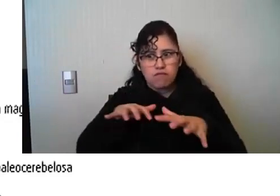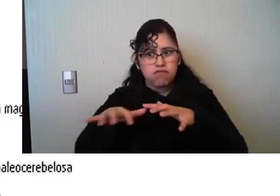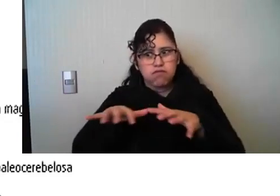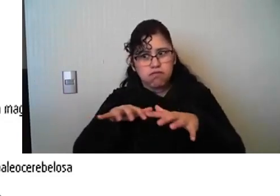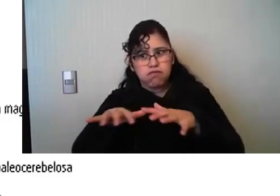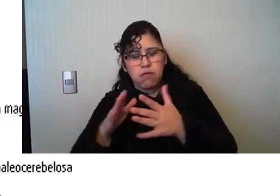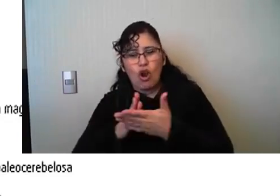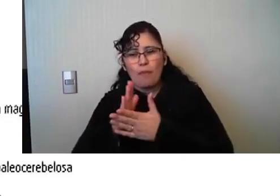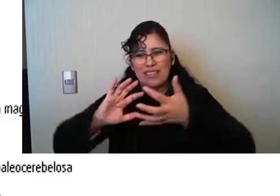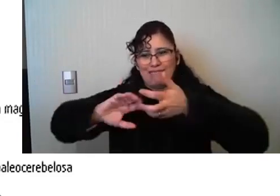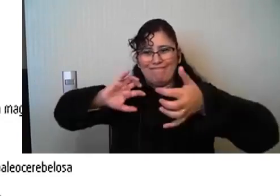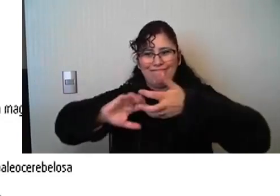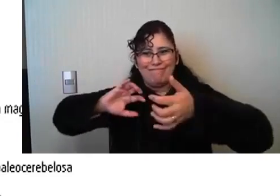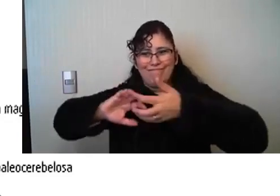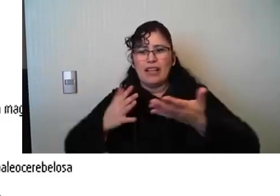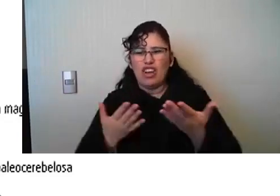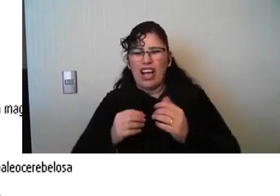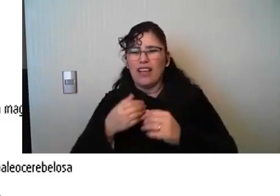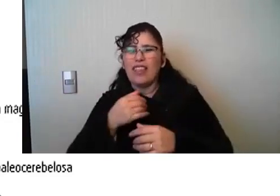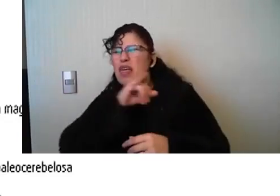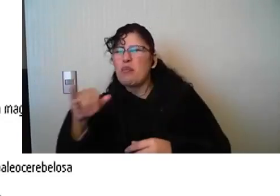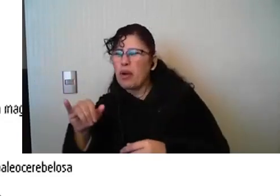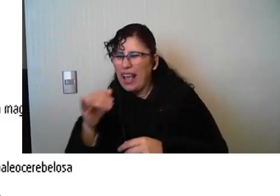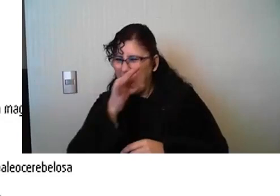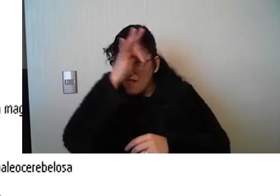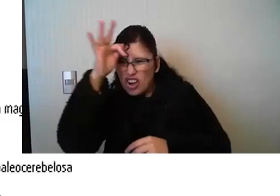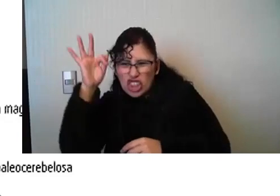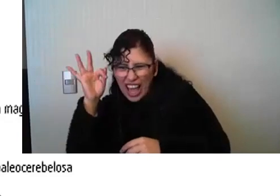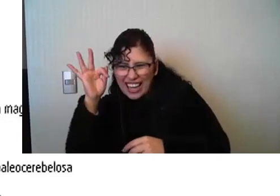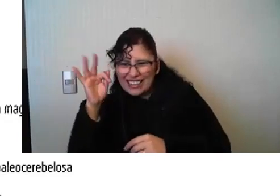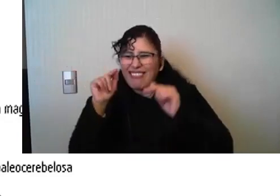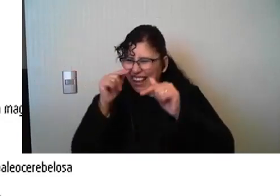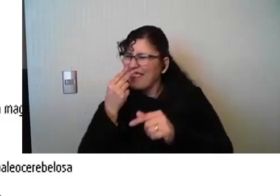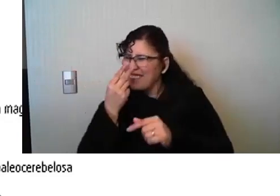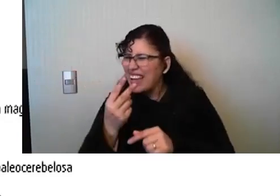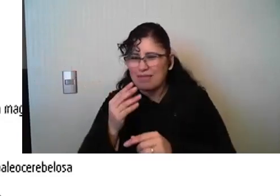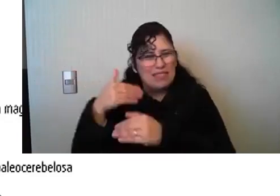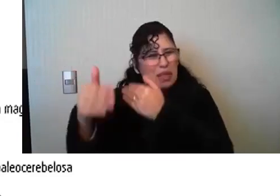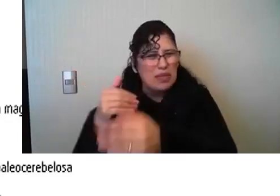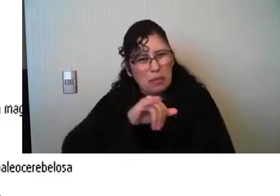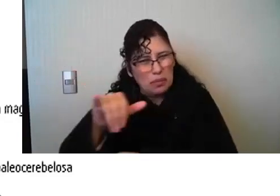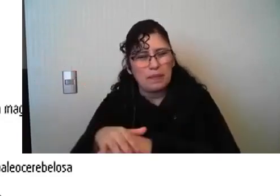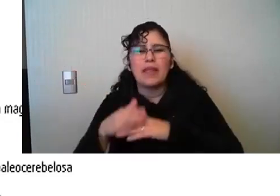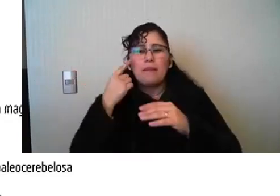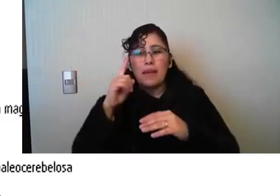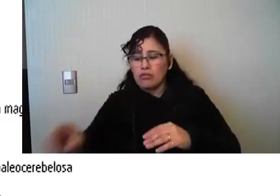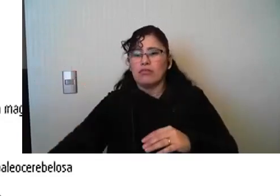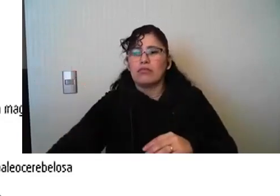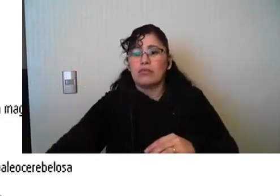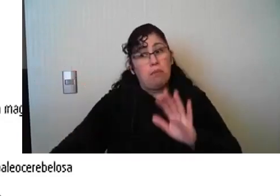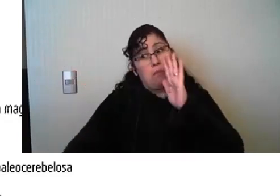lo vamos a ver más adelante, pero en el lóbulo frontal. Y después decido tomarlo,